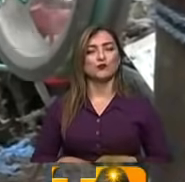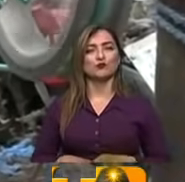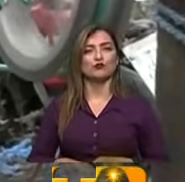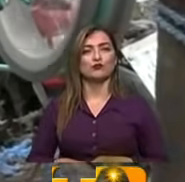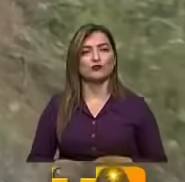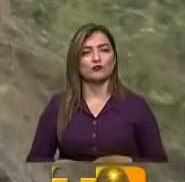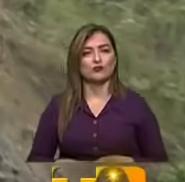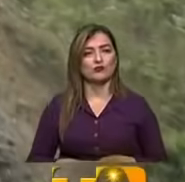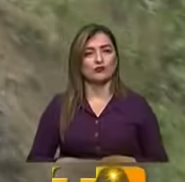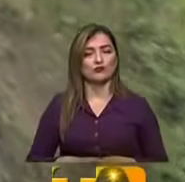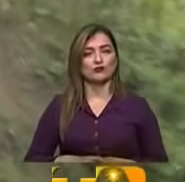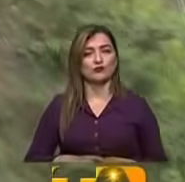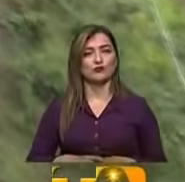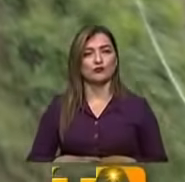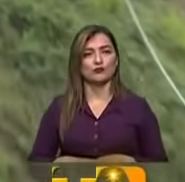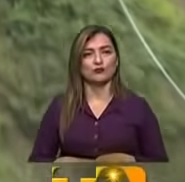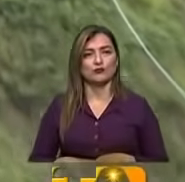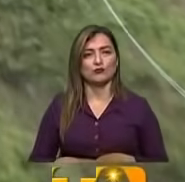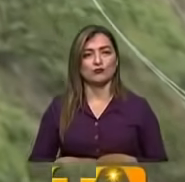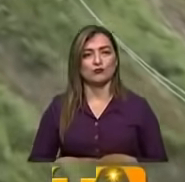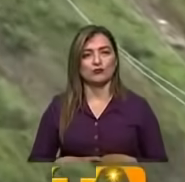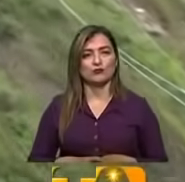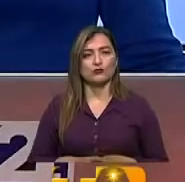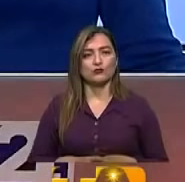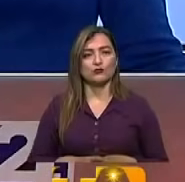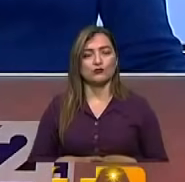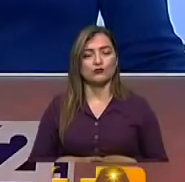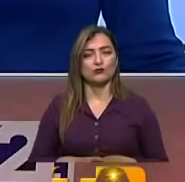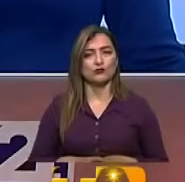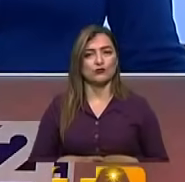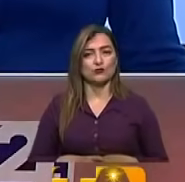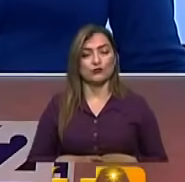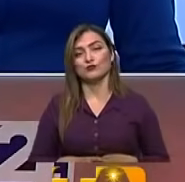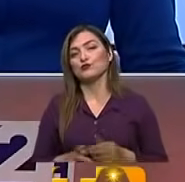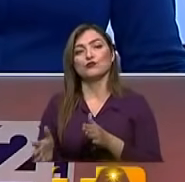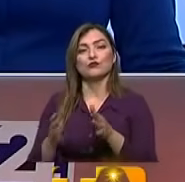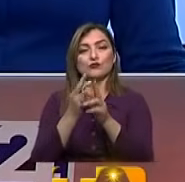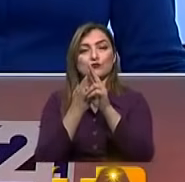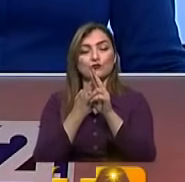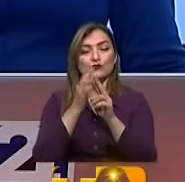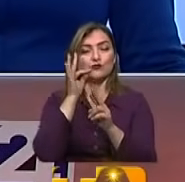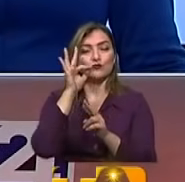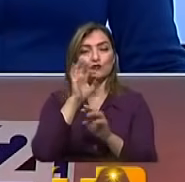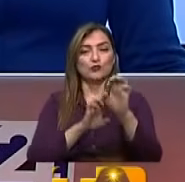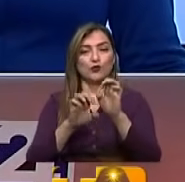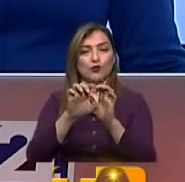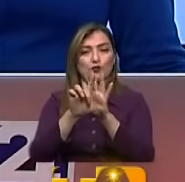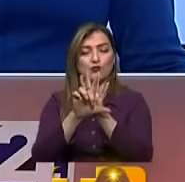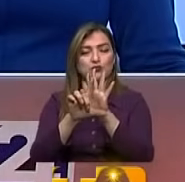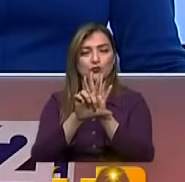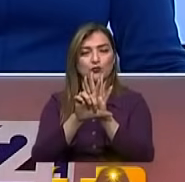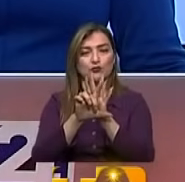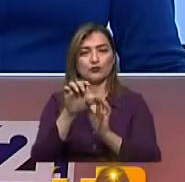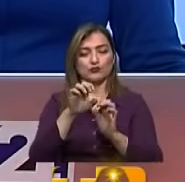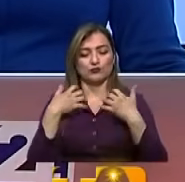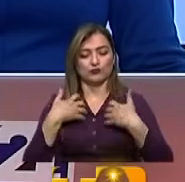Guadual, en Imbabura, David Vizcaíno Haro, 24 horas. Según los resultados de los exámenes legales practicados a